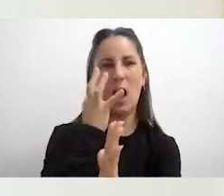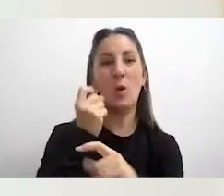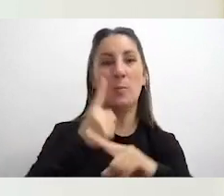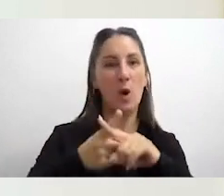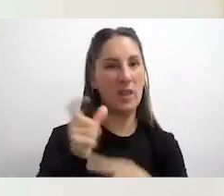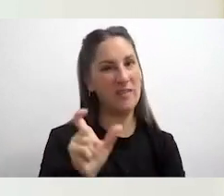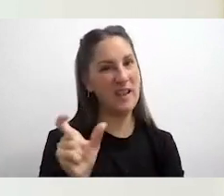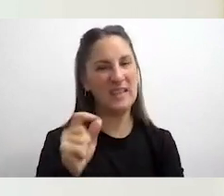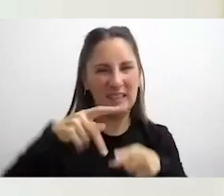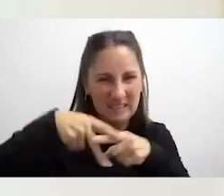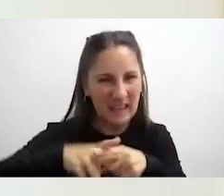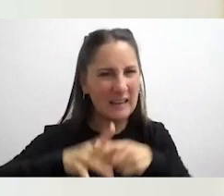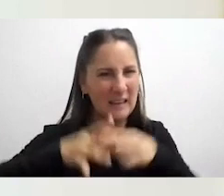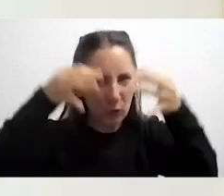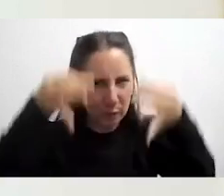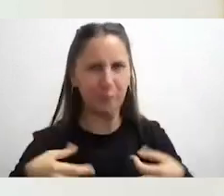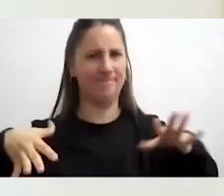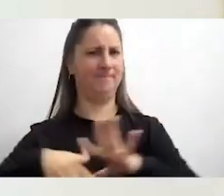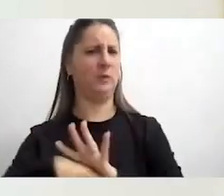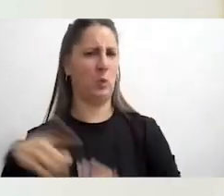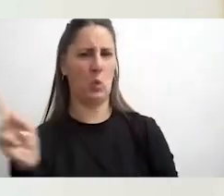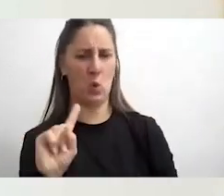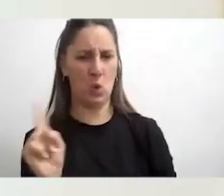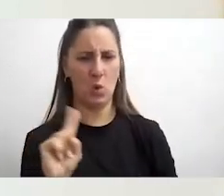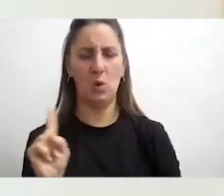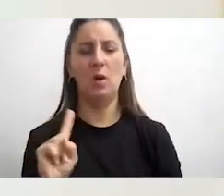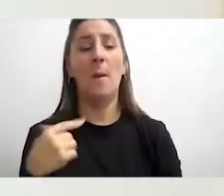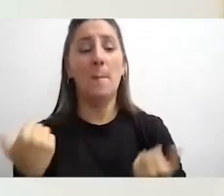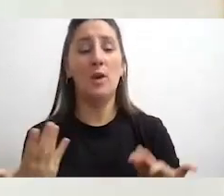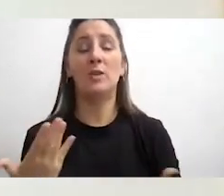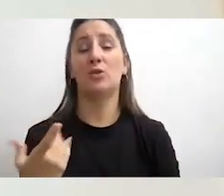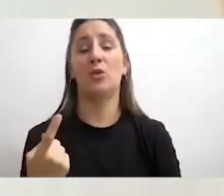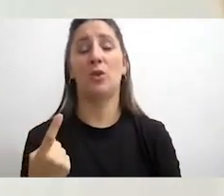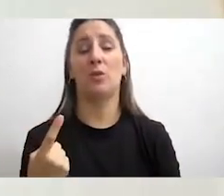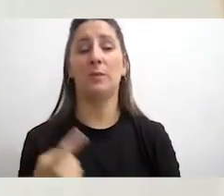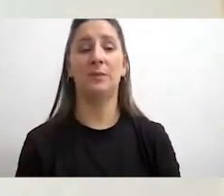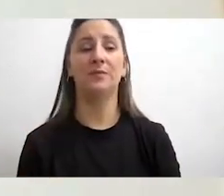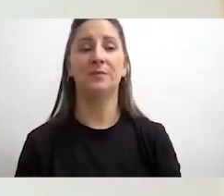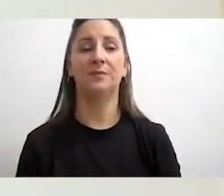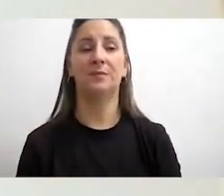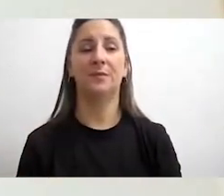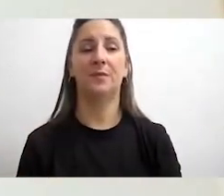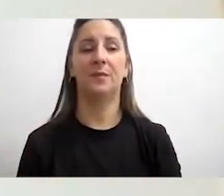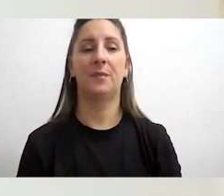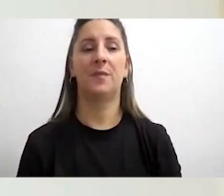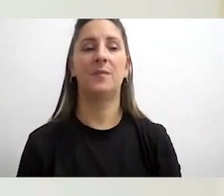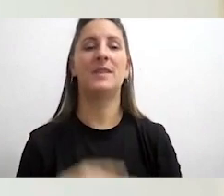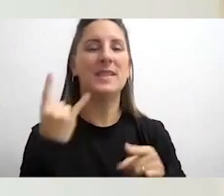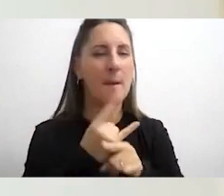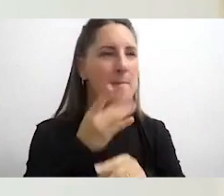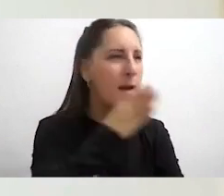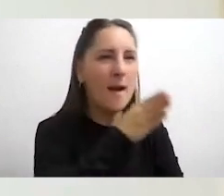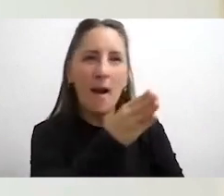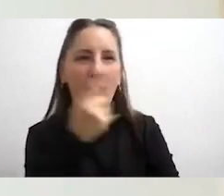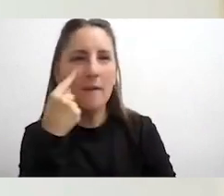tan técnicamente correcto. Por eso siempre cuando yo que voy por muchos lados, siempre como que